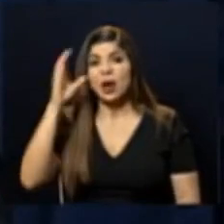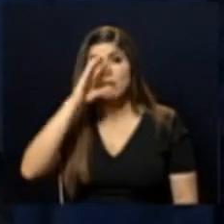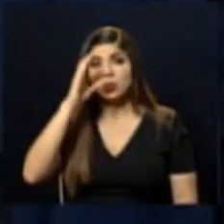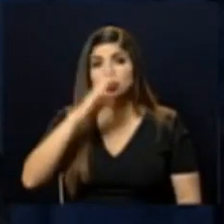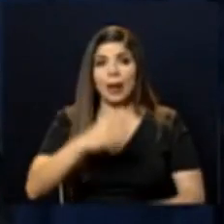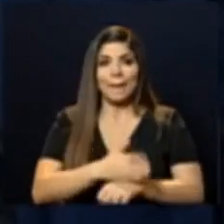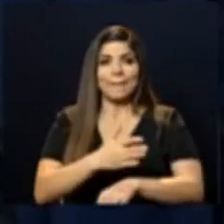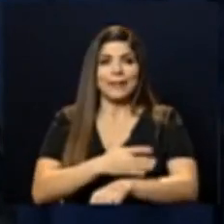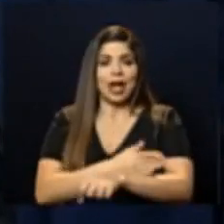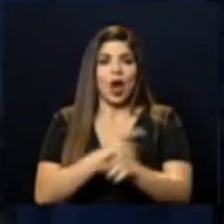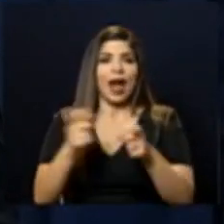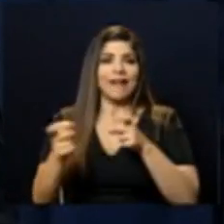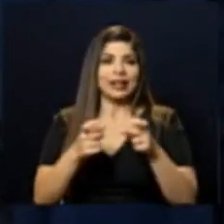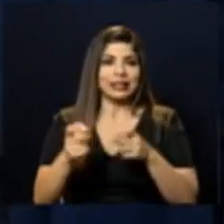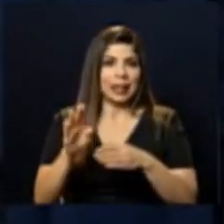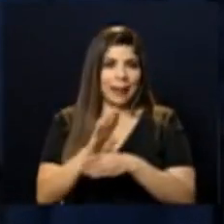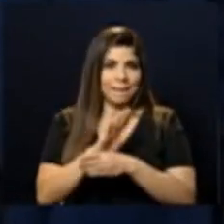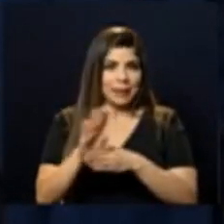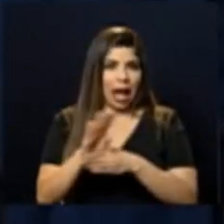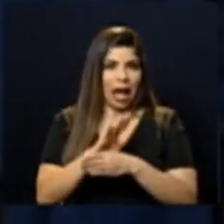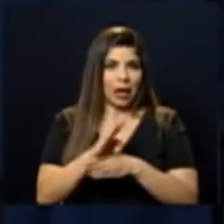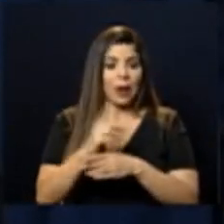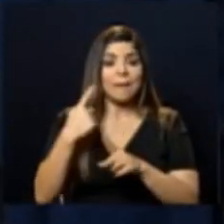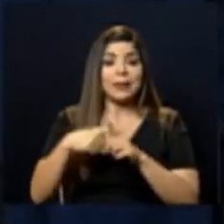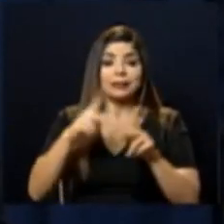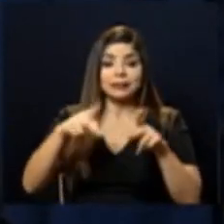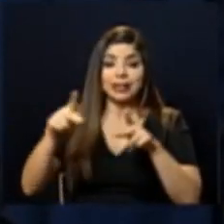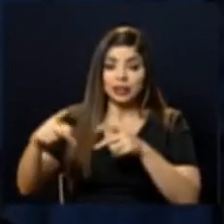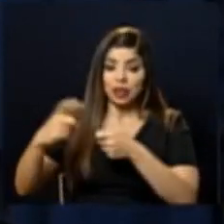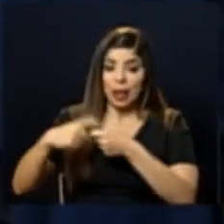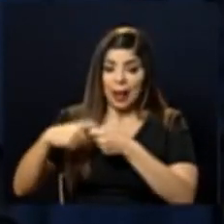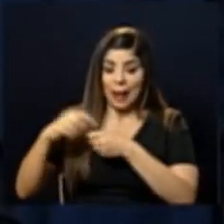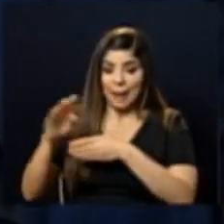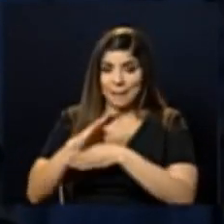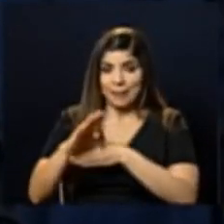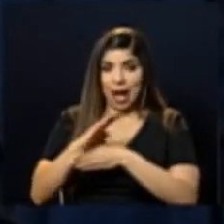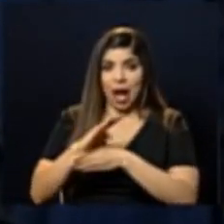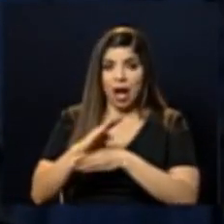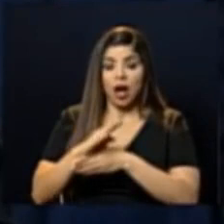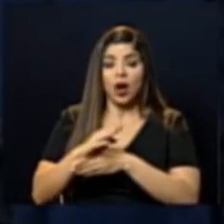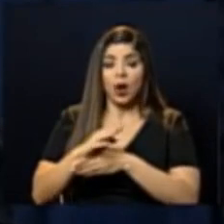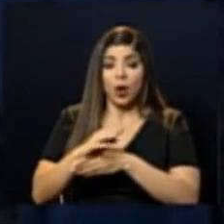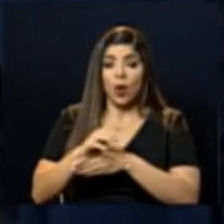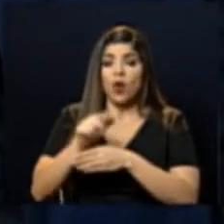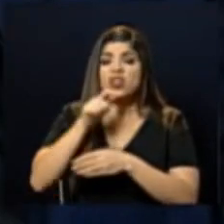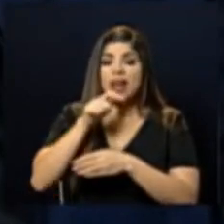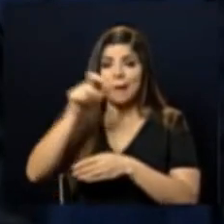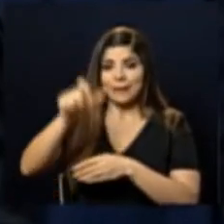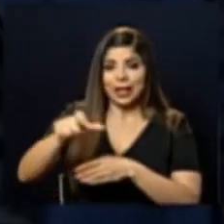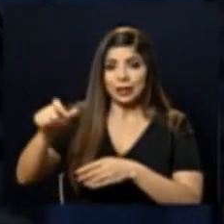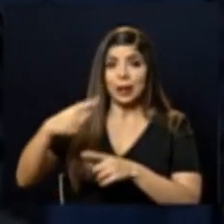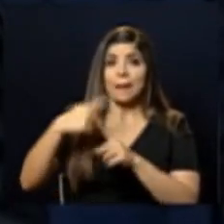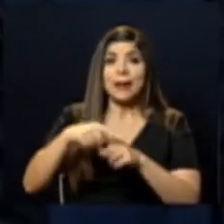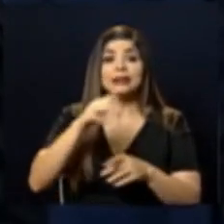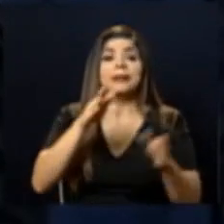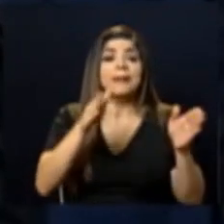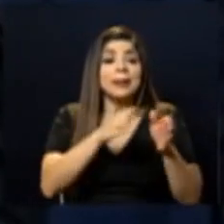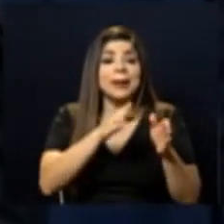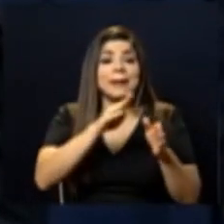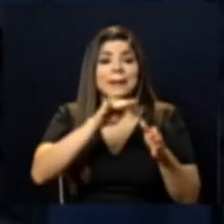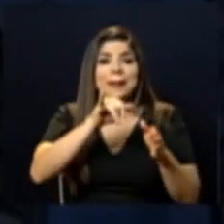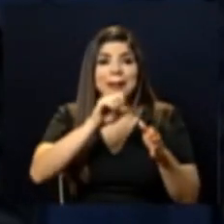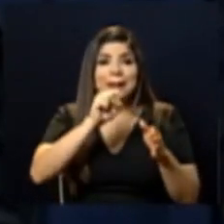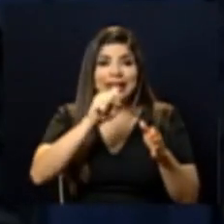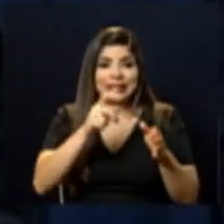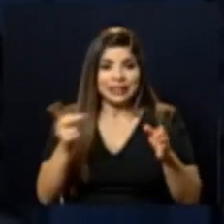la eficiencia bancaria y la inclusión bancaria a nivel de personas y MIPYMES, que fija metas anuales